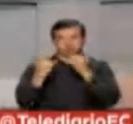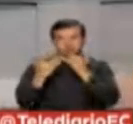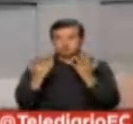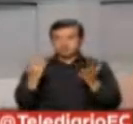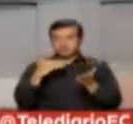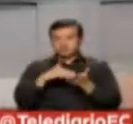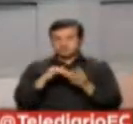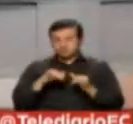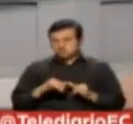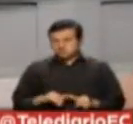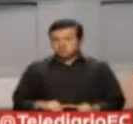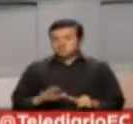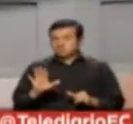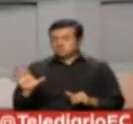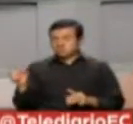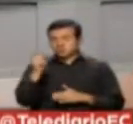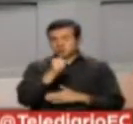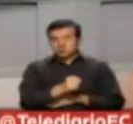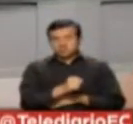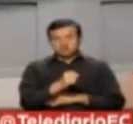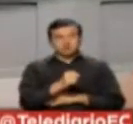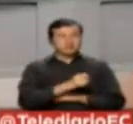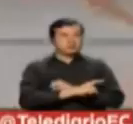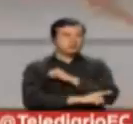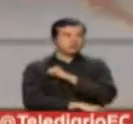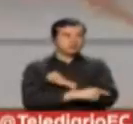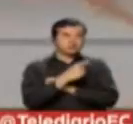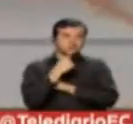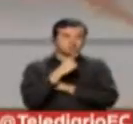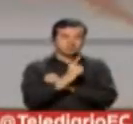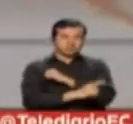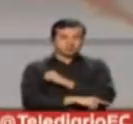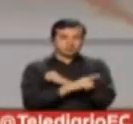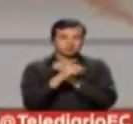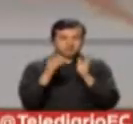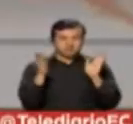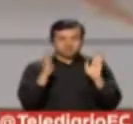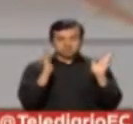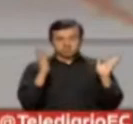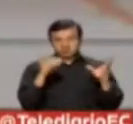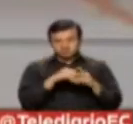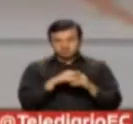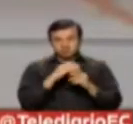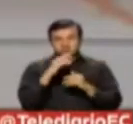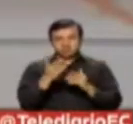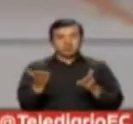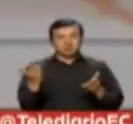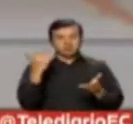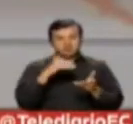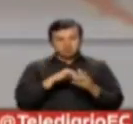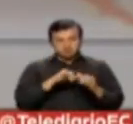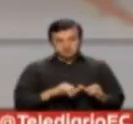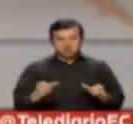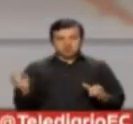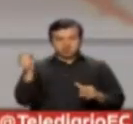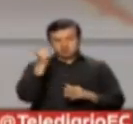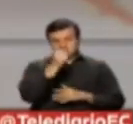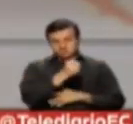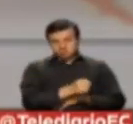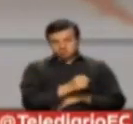reincorporado si la sanción dice que es temporal obviamente determinado el tiempo viene la reincorporación